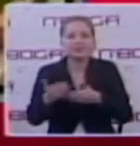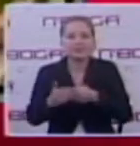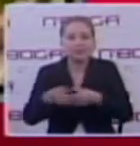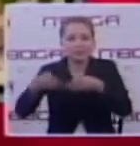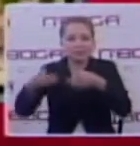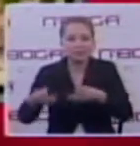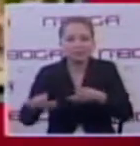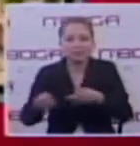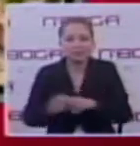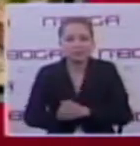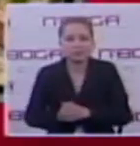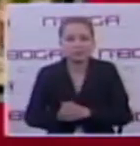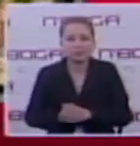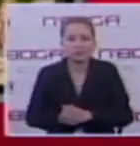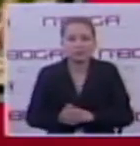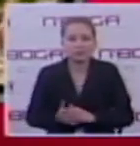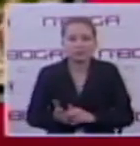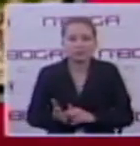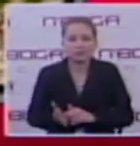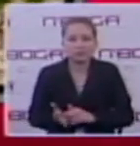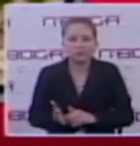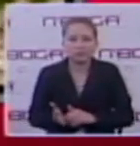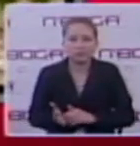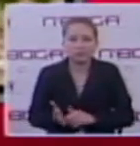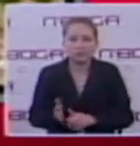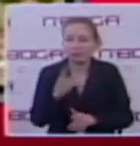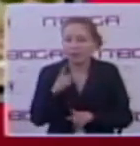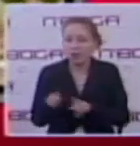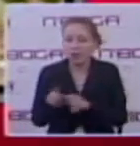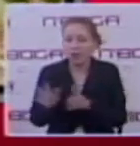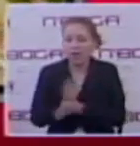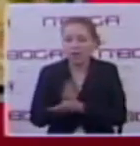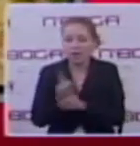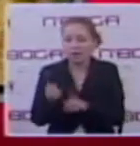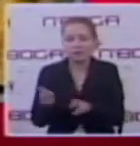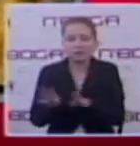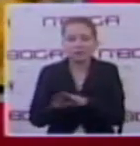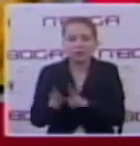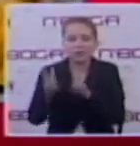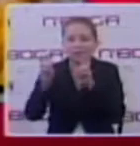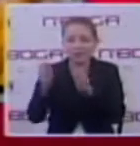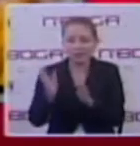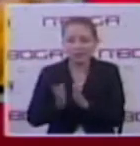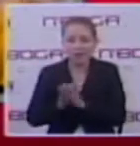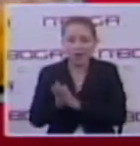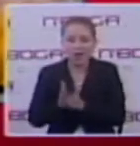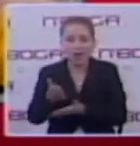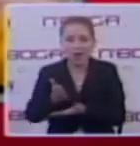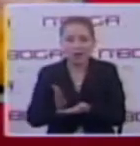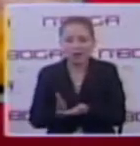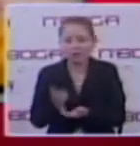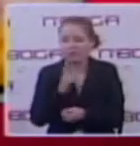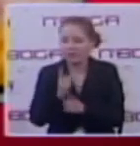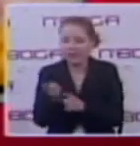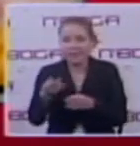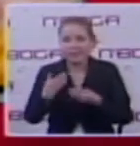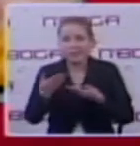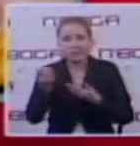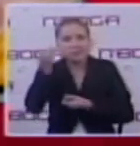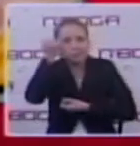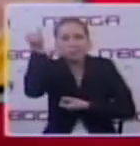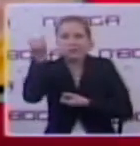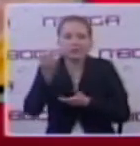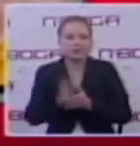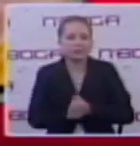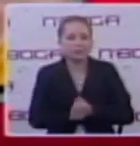justamente el hacer una escuela de esta naturaleza. Entonces así es como surge esta idea. Jaime, ¿y esta